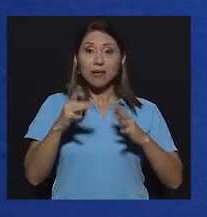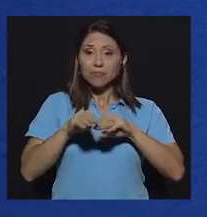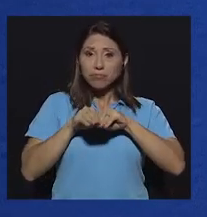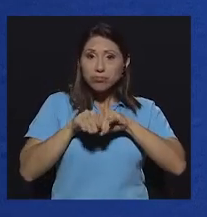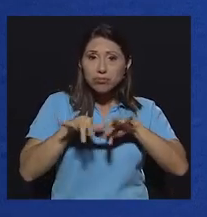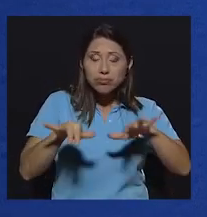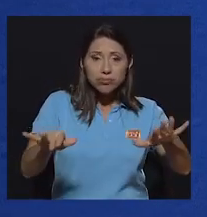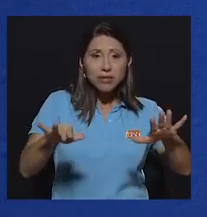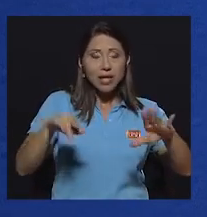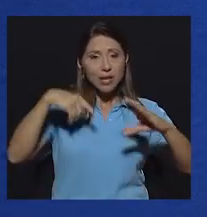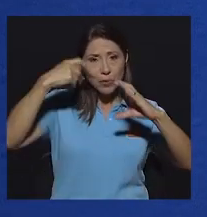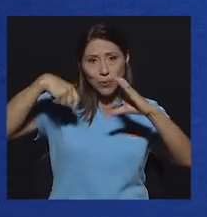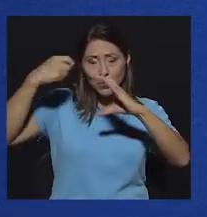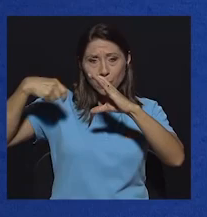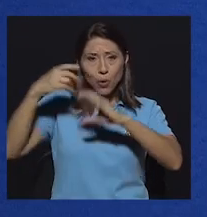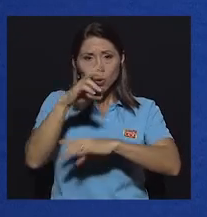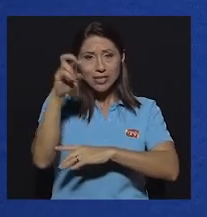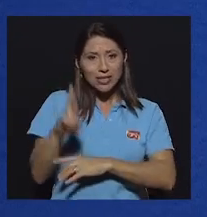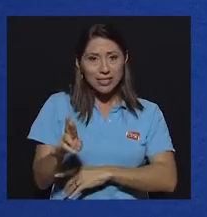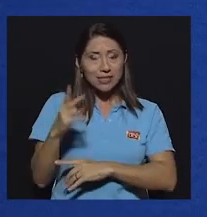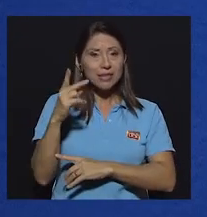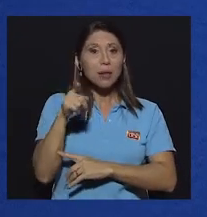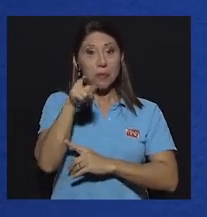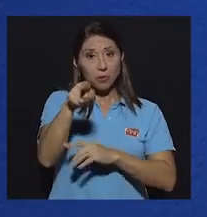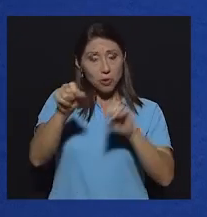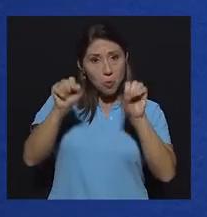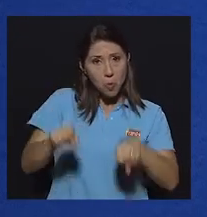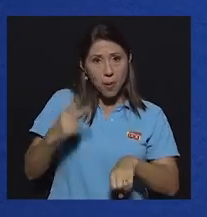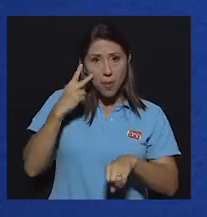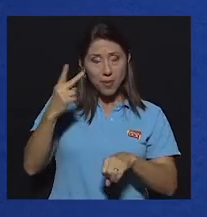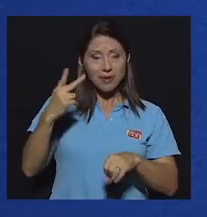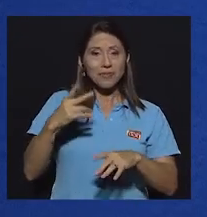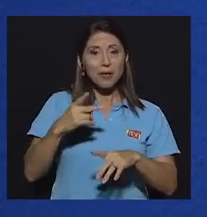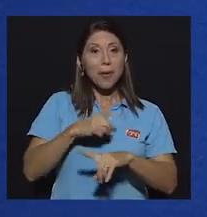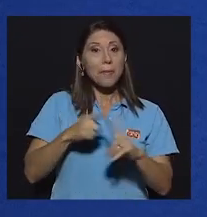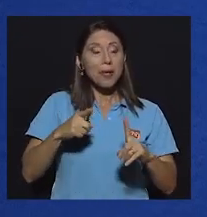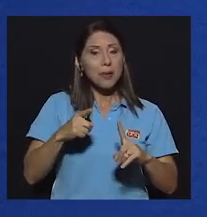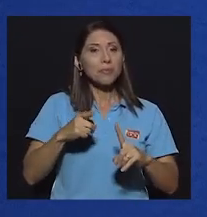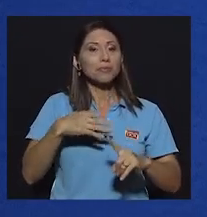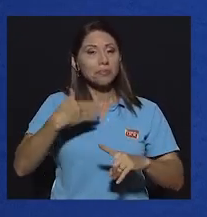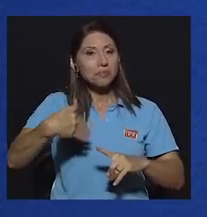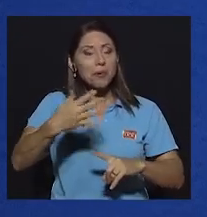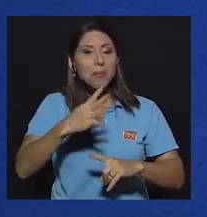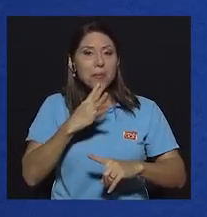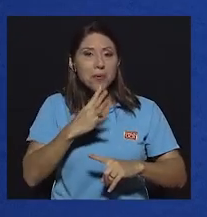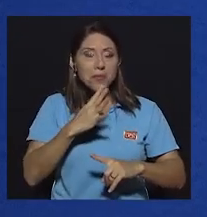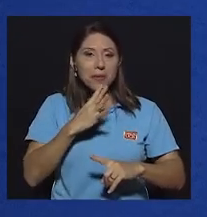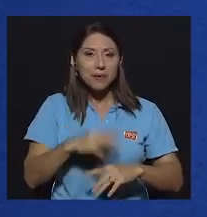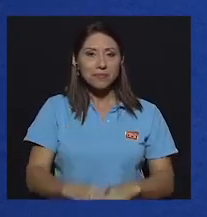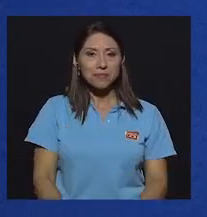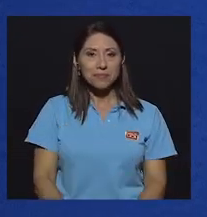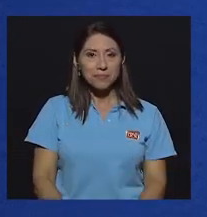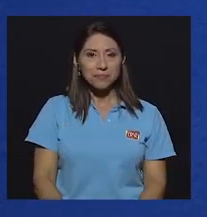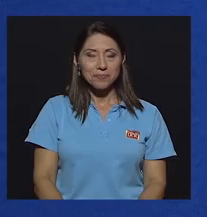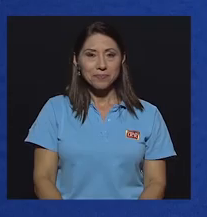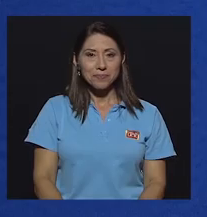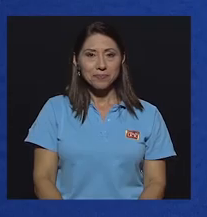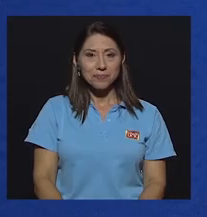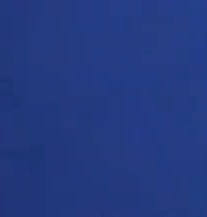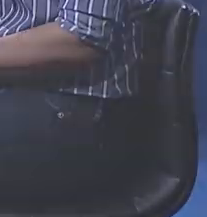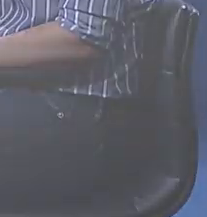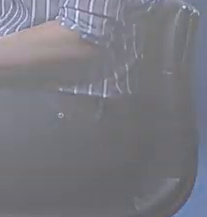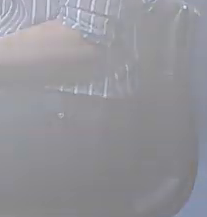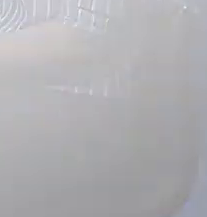salas costarricenses para que usted también pueda ir a ver esta película. Pero vamos a conversar más con ella después de este corte. Ya regresamos.